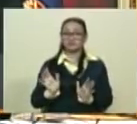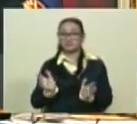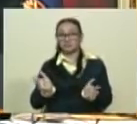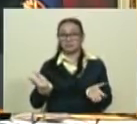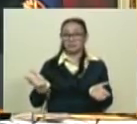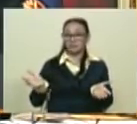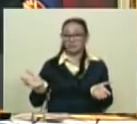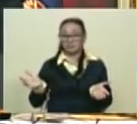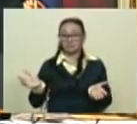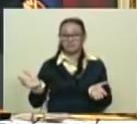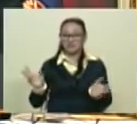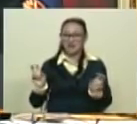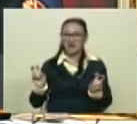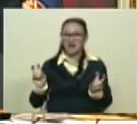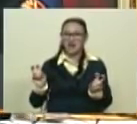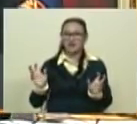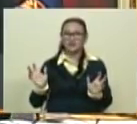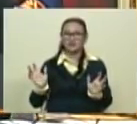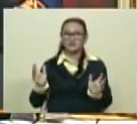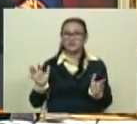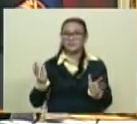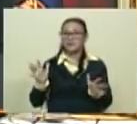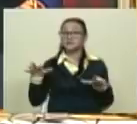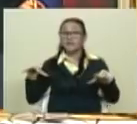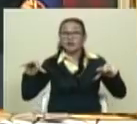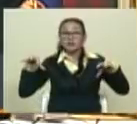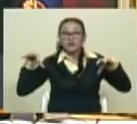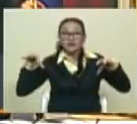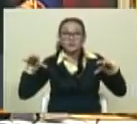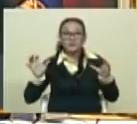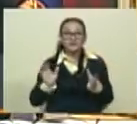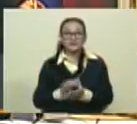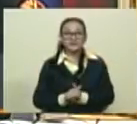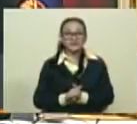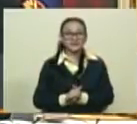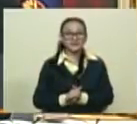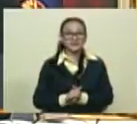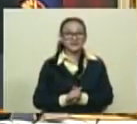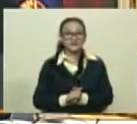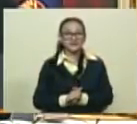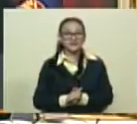situación extraña, medio fantasmagórica, pues. Ahí está, pues.